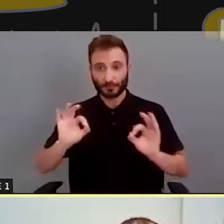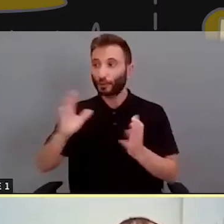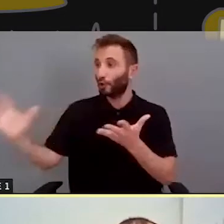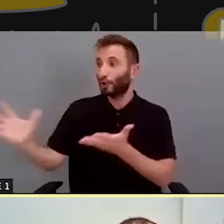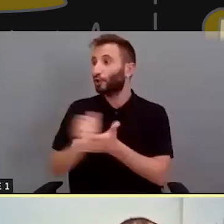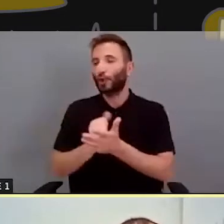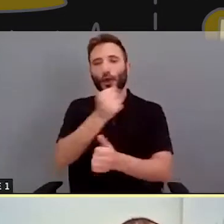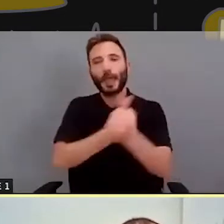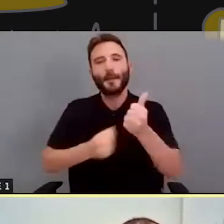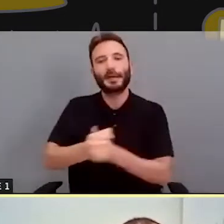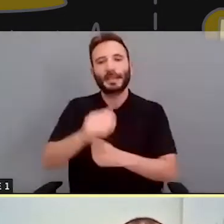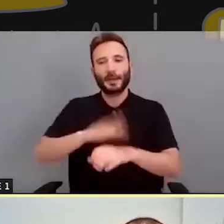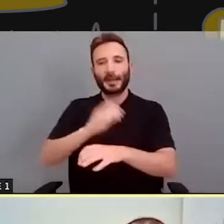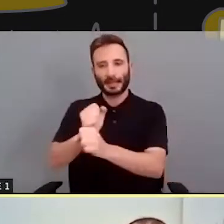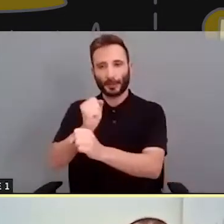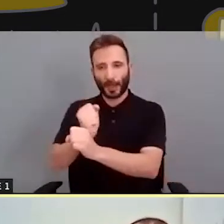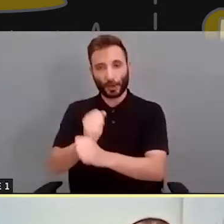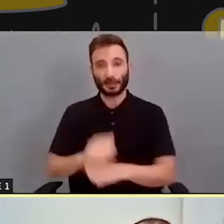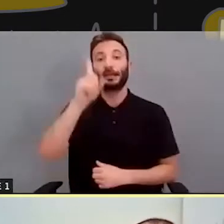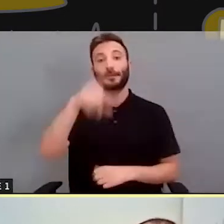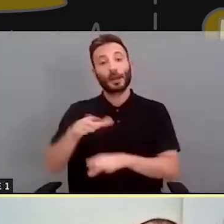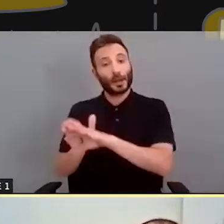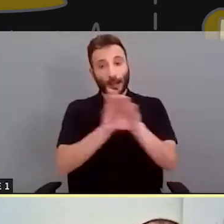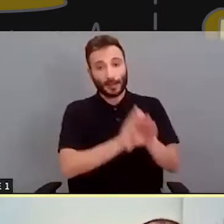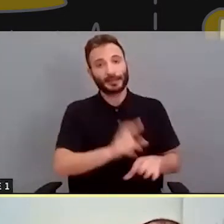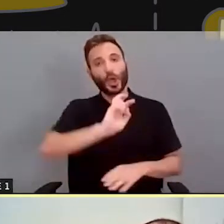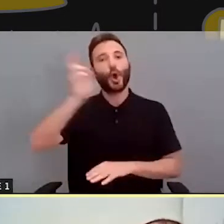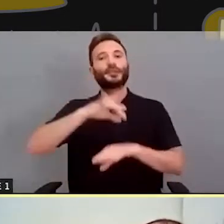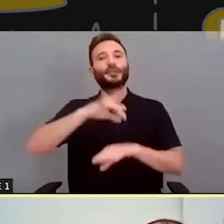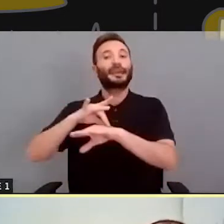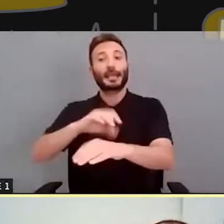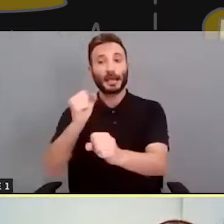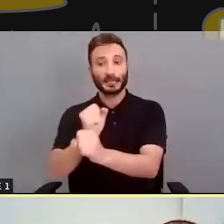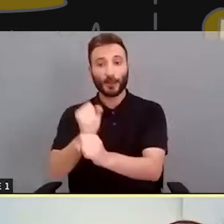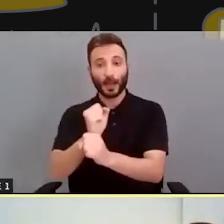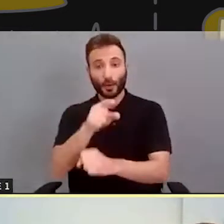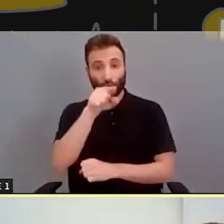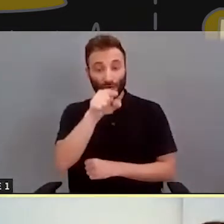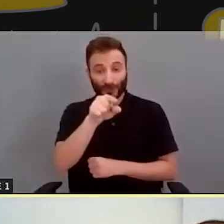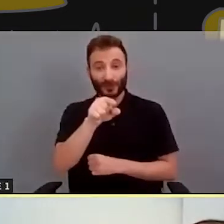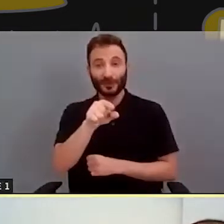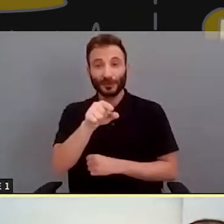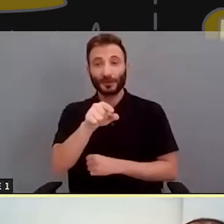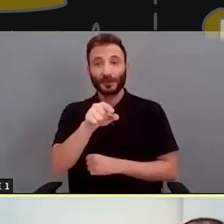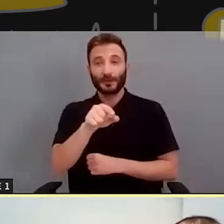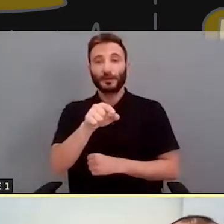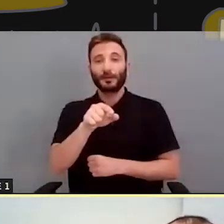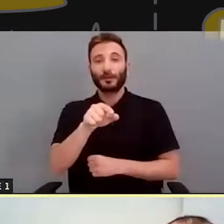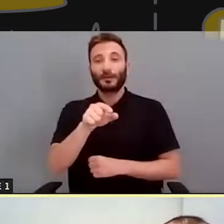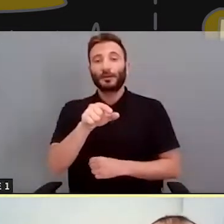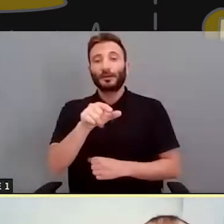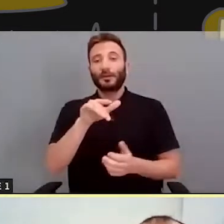Otra línea de trabajo que tenemos son los workshops con